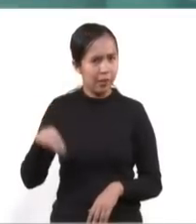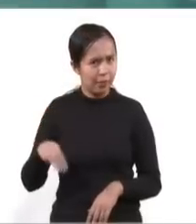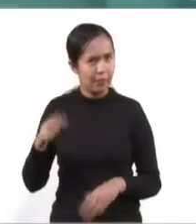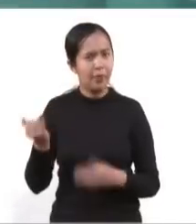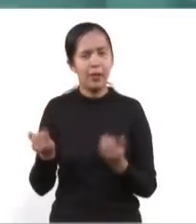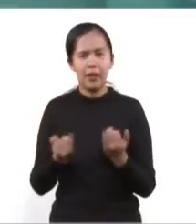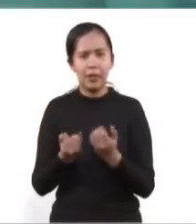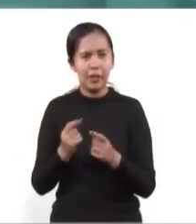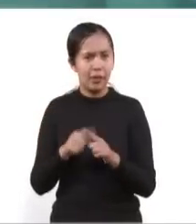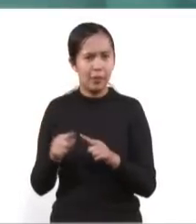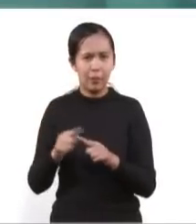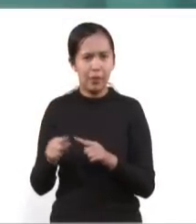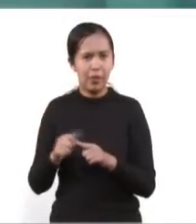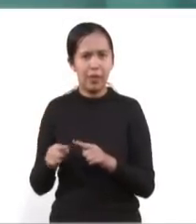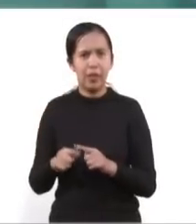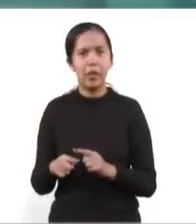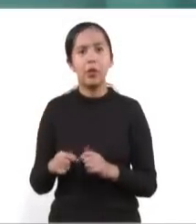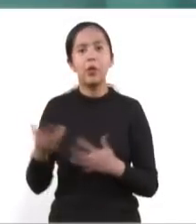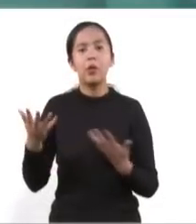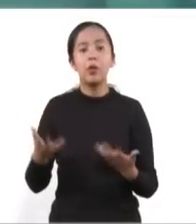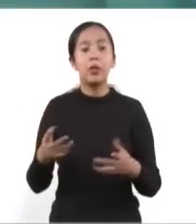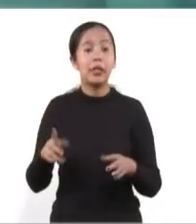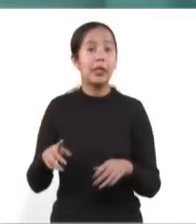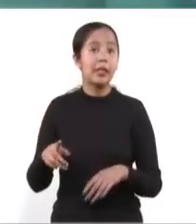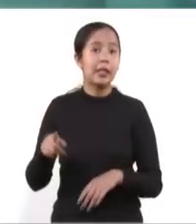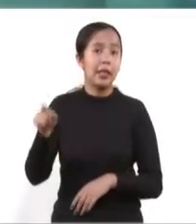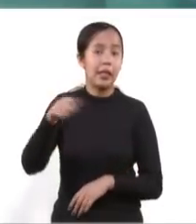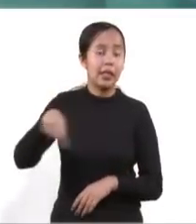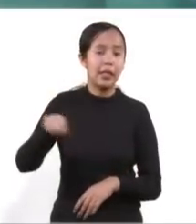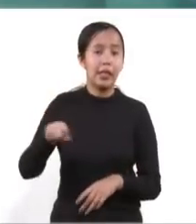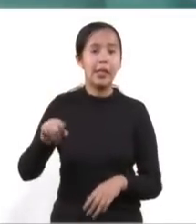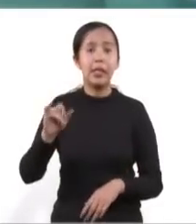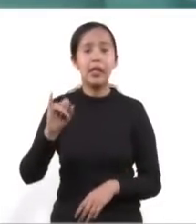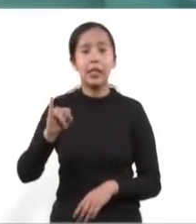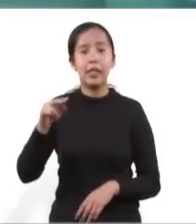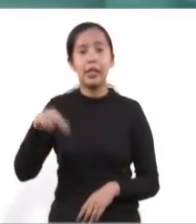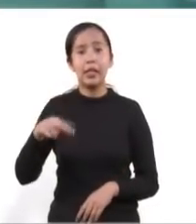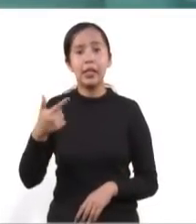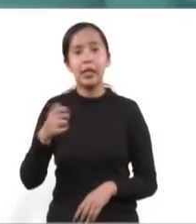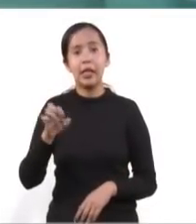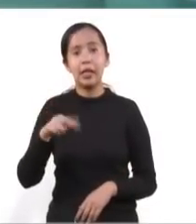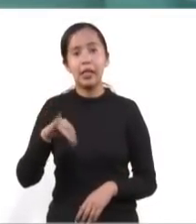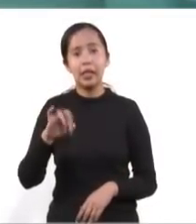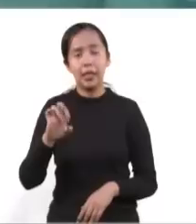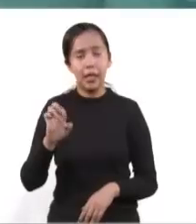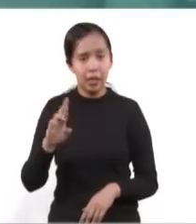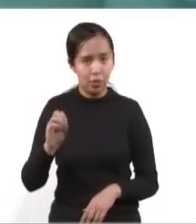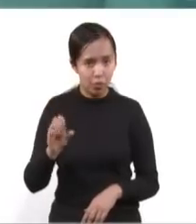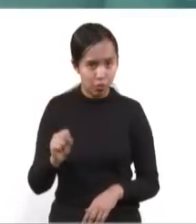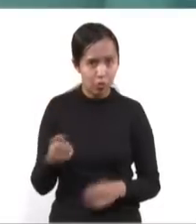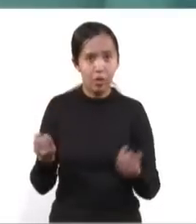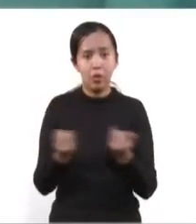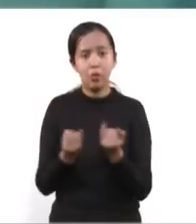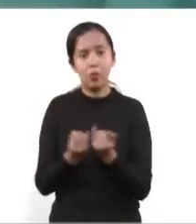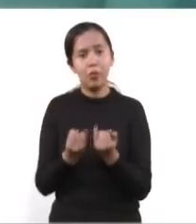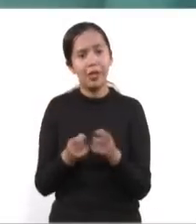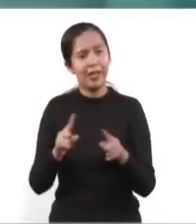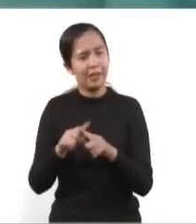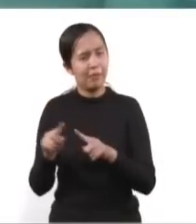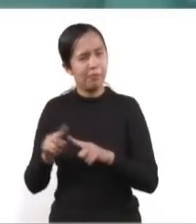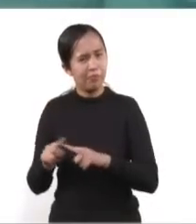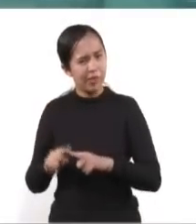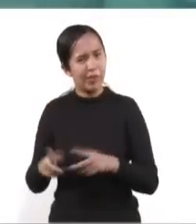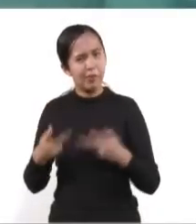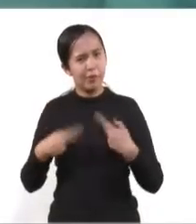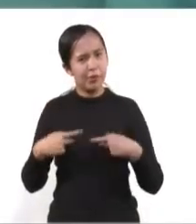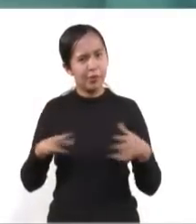México, el Colegio de Ingenieros Civiles, Colegio de Arquitectos, la Asociación Ferroviaria